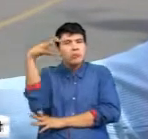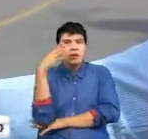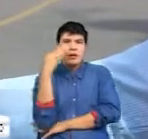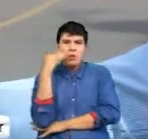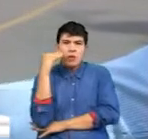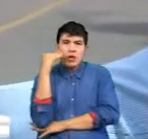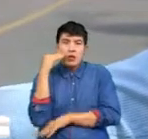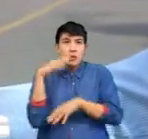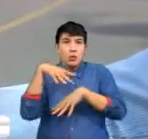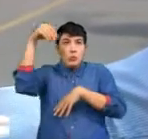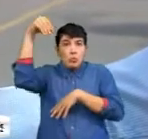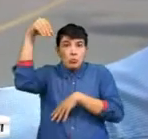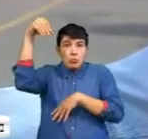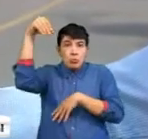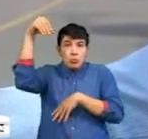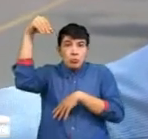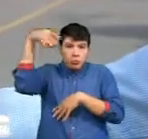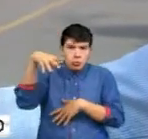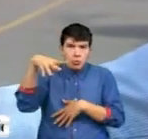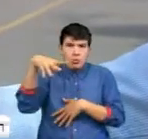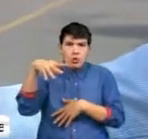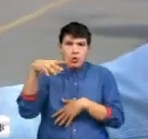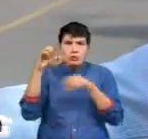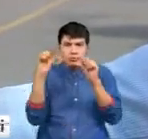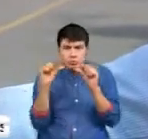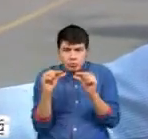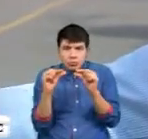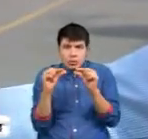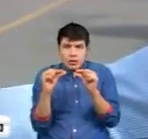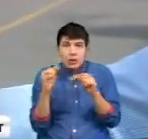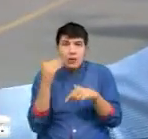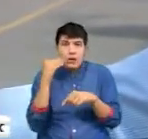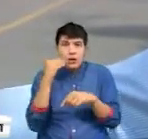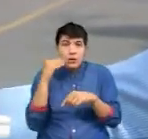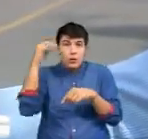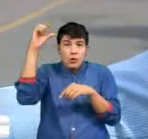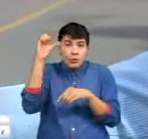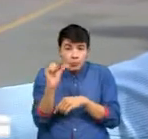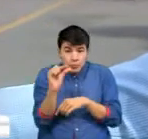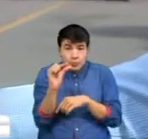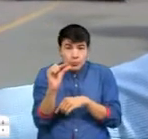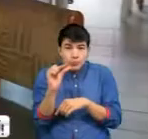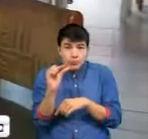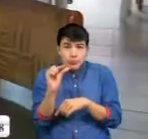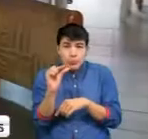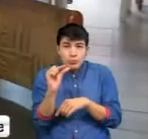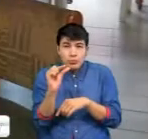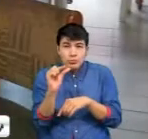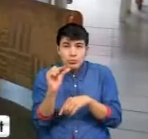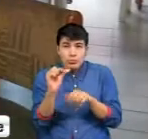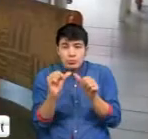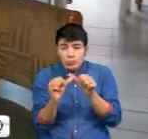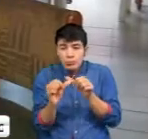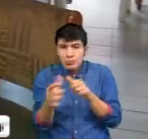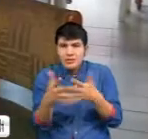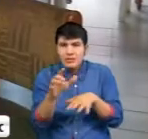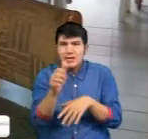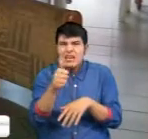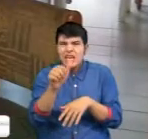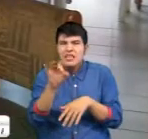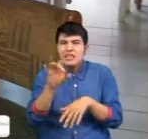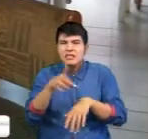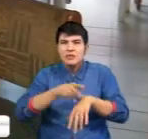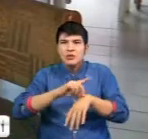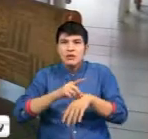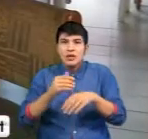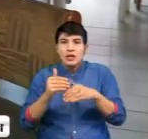momento la luz se fue y volvió llegó pero llegó bajita entonces cuando llegó bajita duró así como más o menos 10-15 minutos y